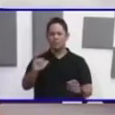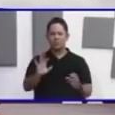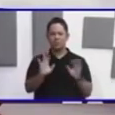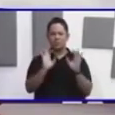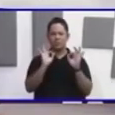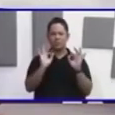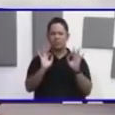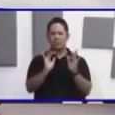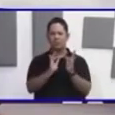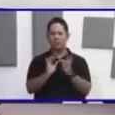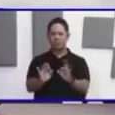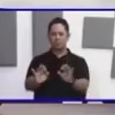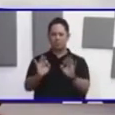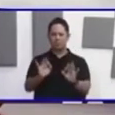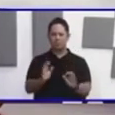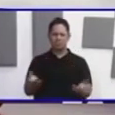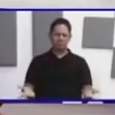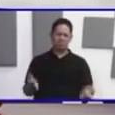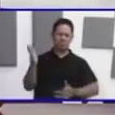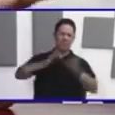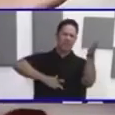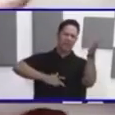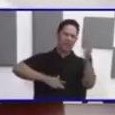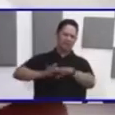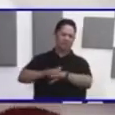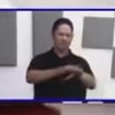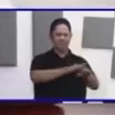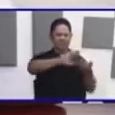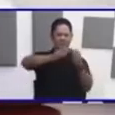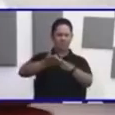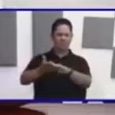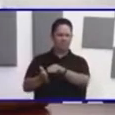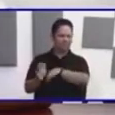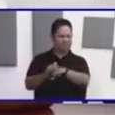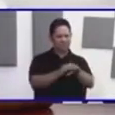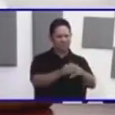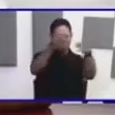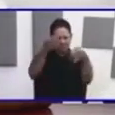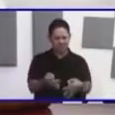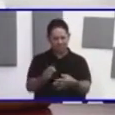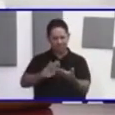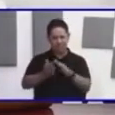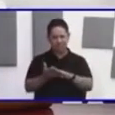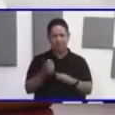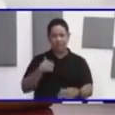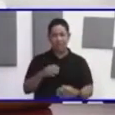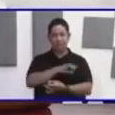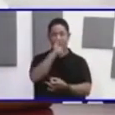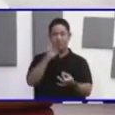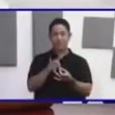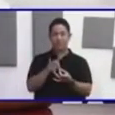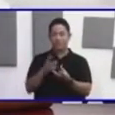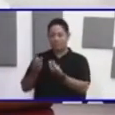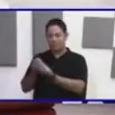por el amor de Dios. Yo tengo que hablar sinceramente con la comunidad y decirle, mire, yo no soy perfecto y este